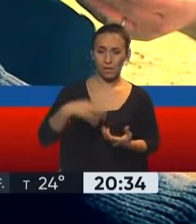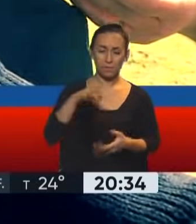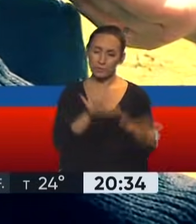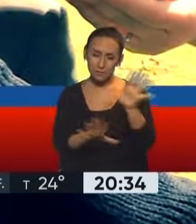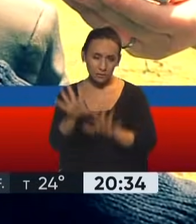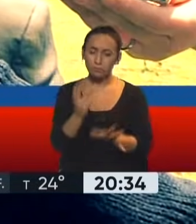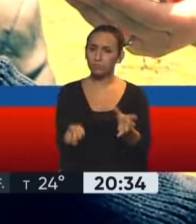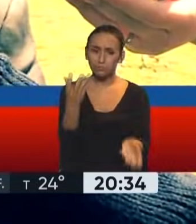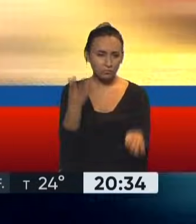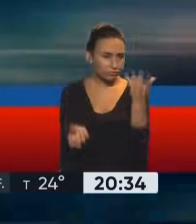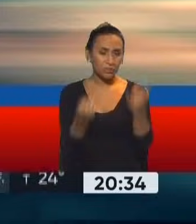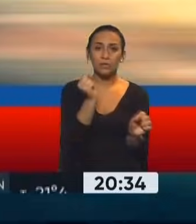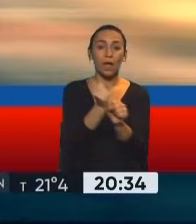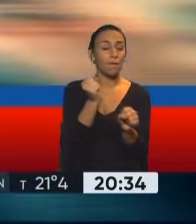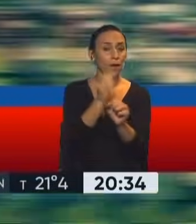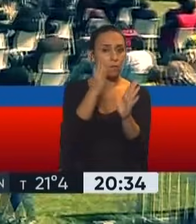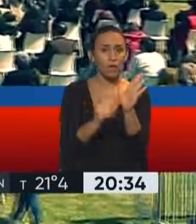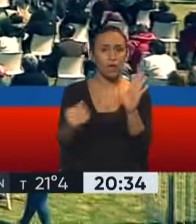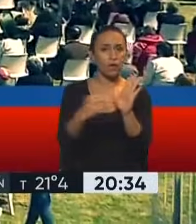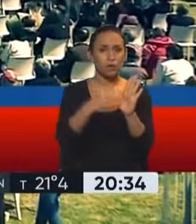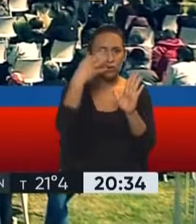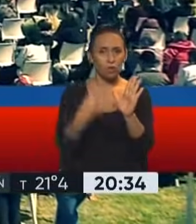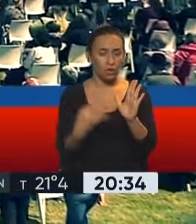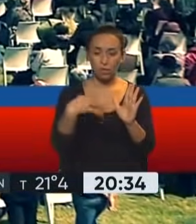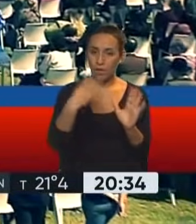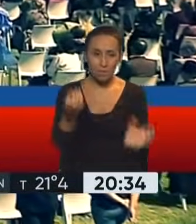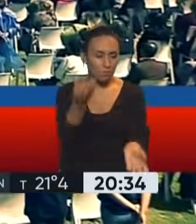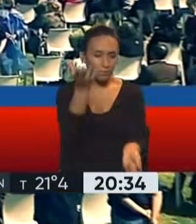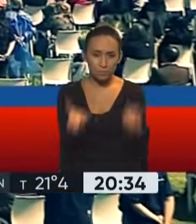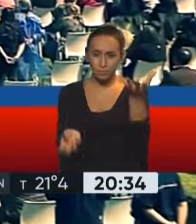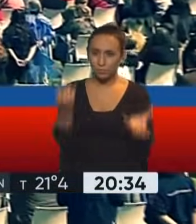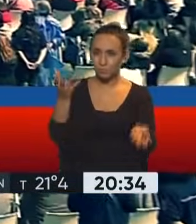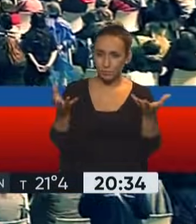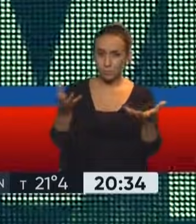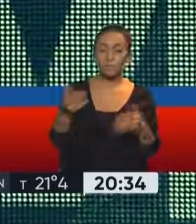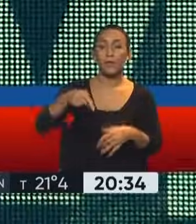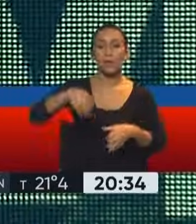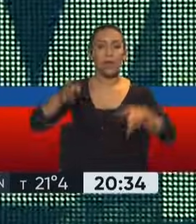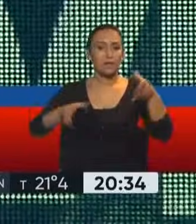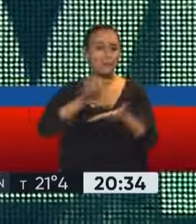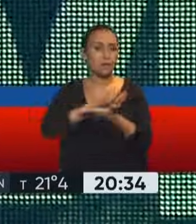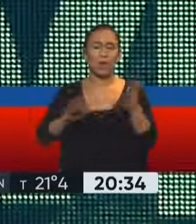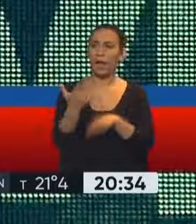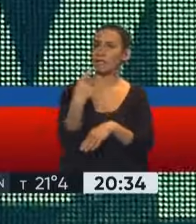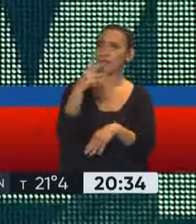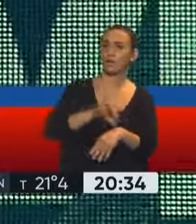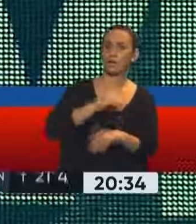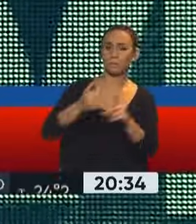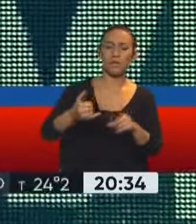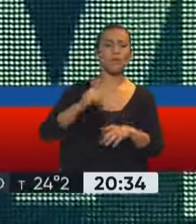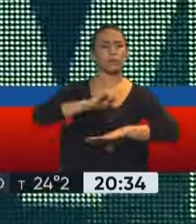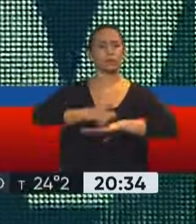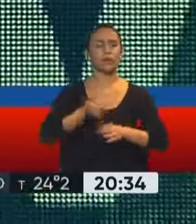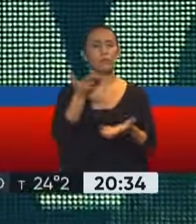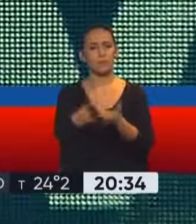de trabajo, trabajo en blanco, trabajo registrado. Estamos en una etapa nueva, los convocamos hace 1 año y medio a cuidarse, ahora los